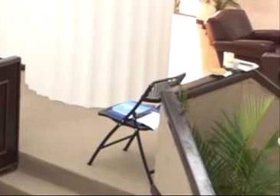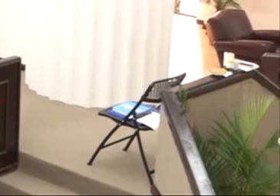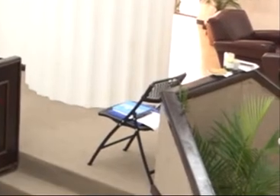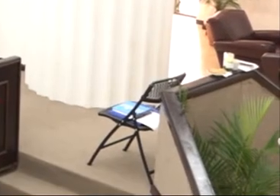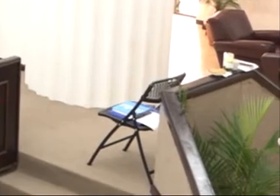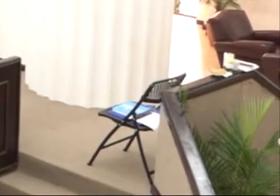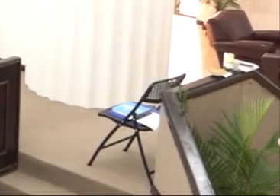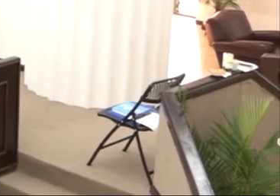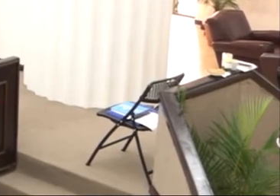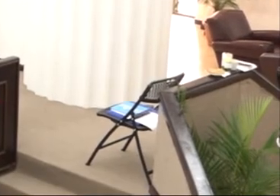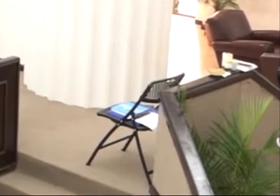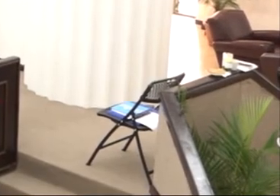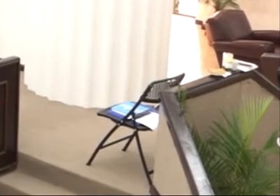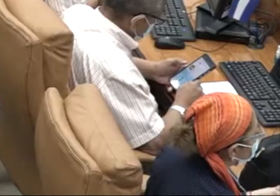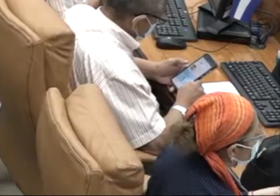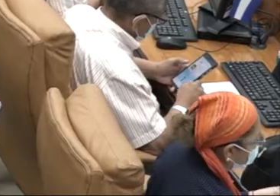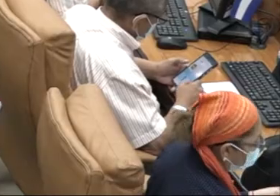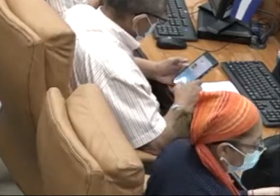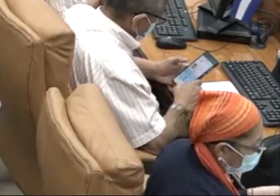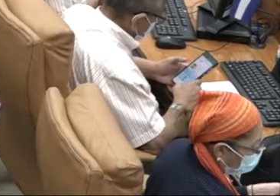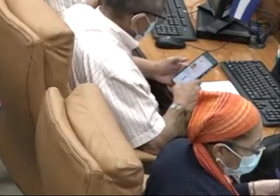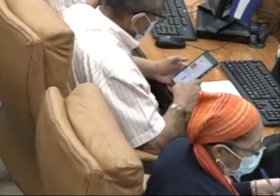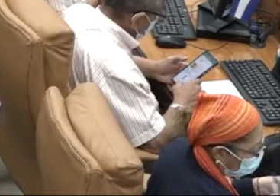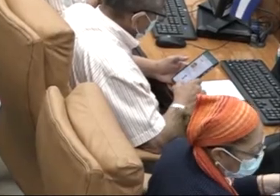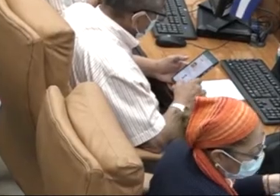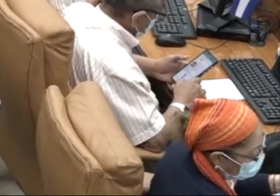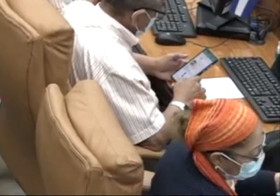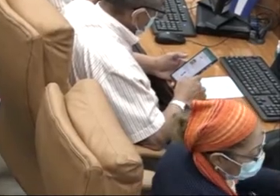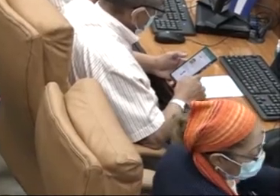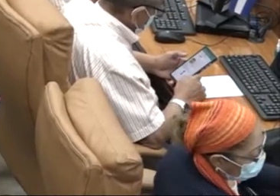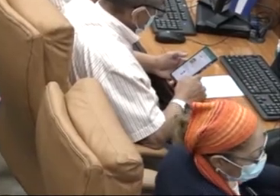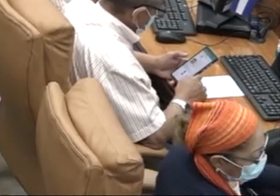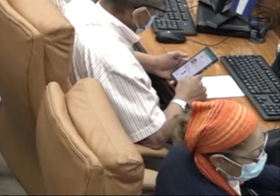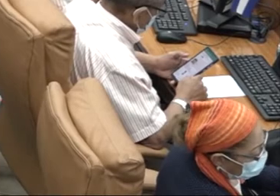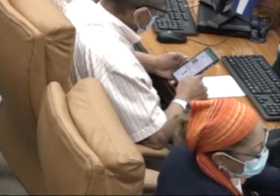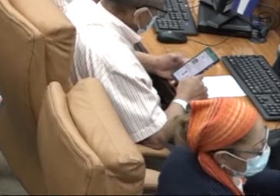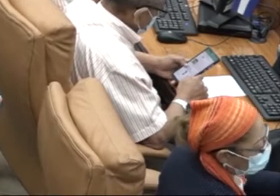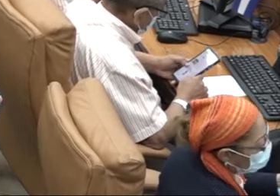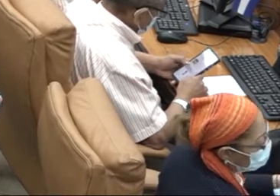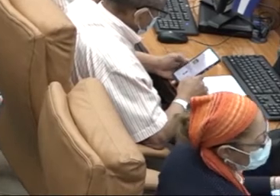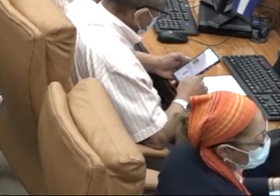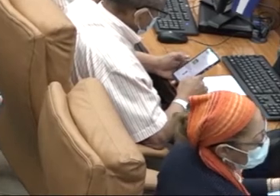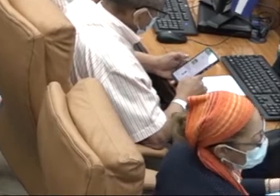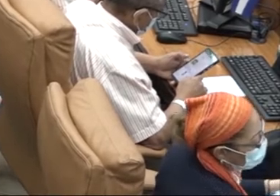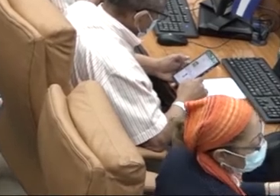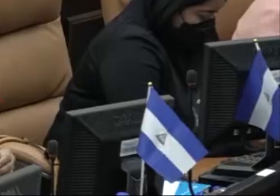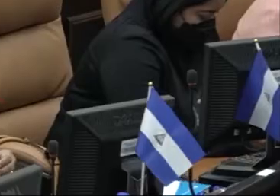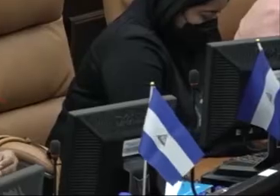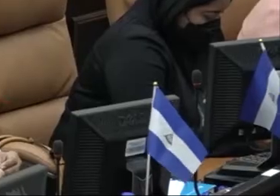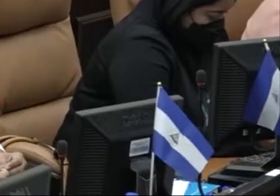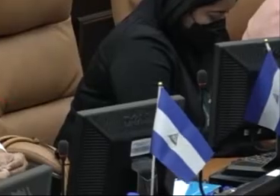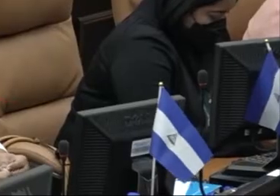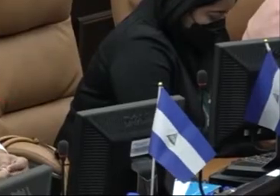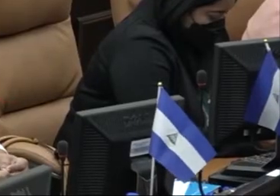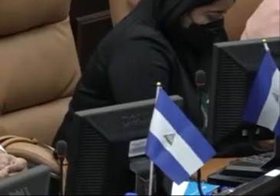ONG, entre ellas la Asociación Civil Instituto Histórico Centroamericano, así como la Asociación del